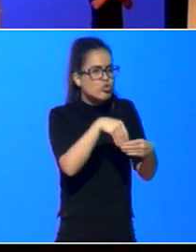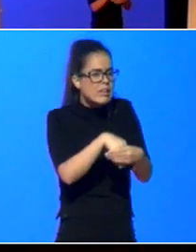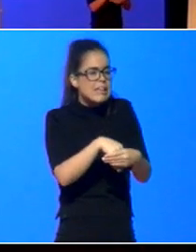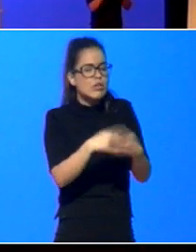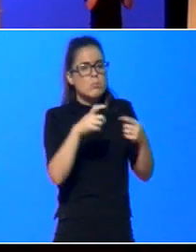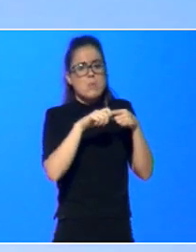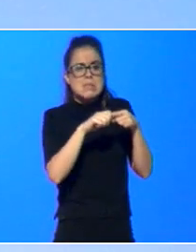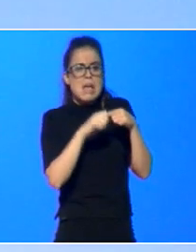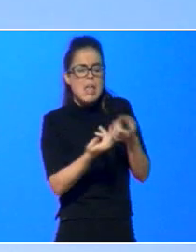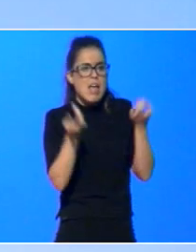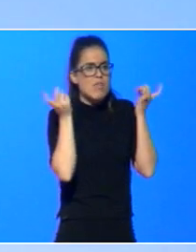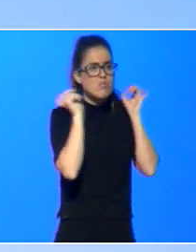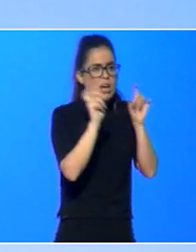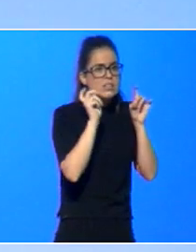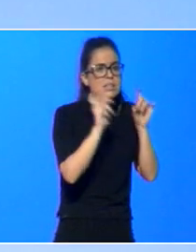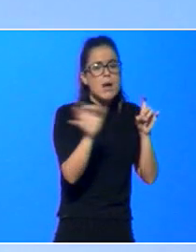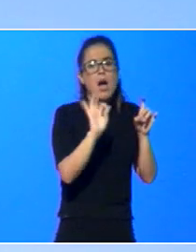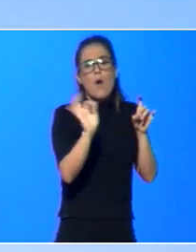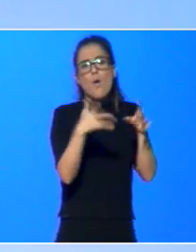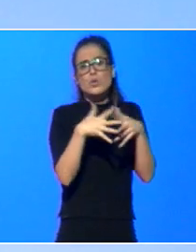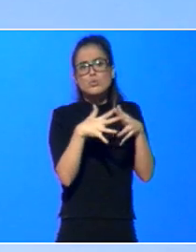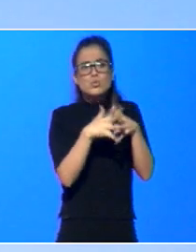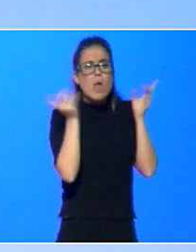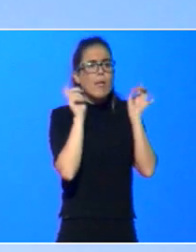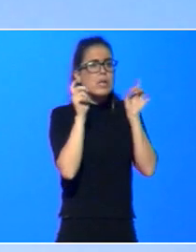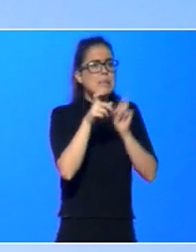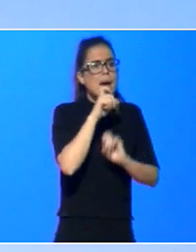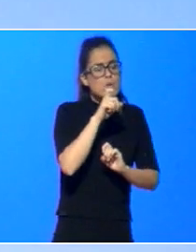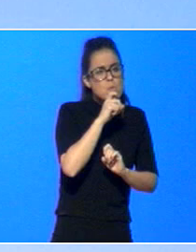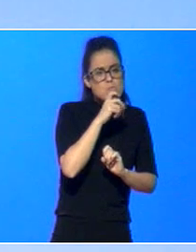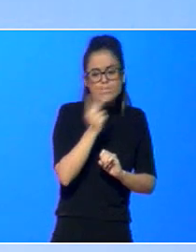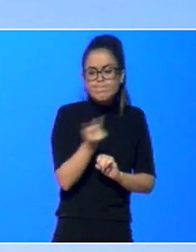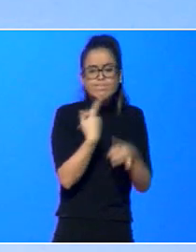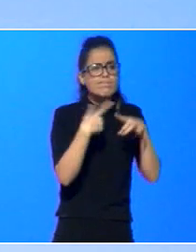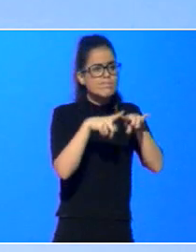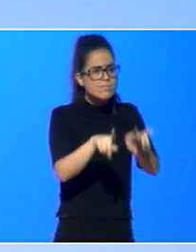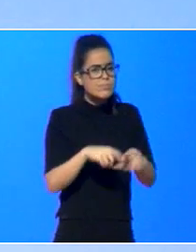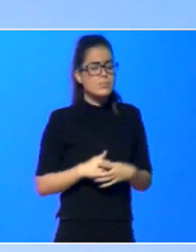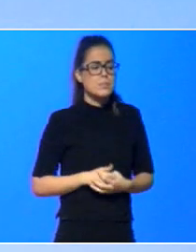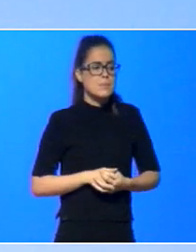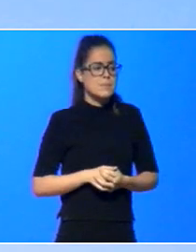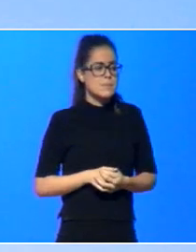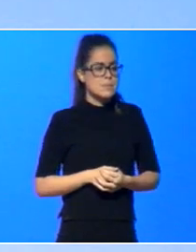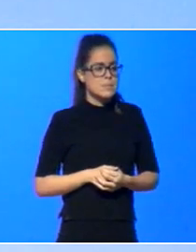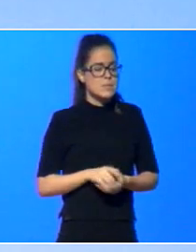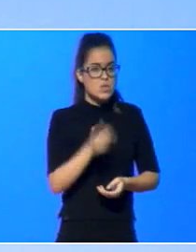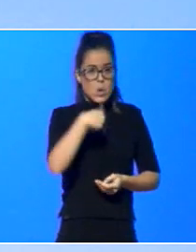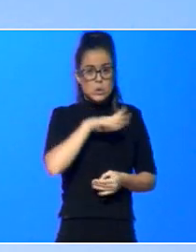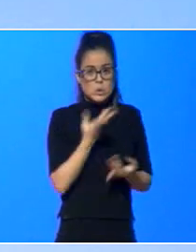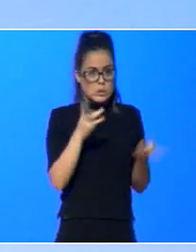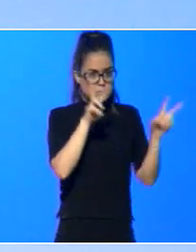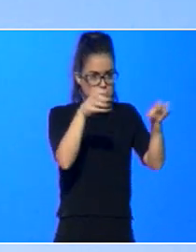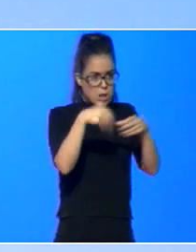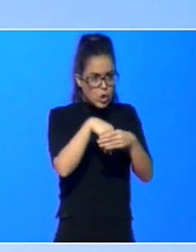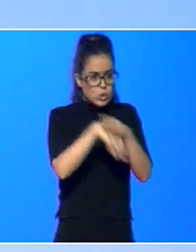materia educativa o que es Cuáles debe ser la estructura educativa para cuando hablamos de contenidos y